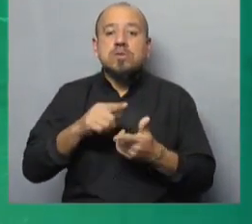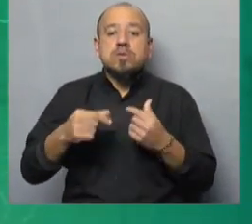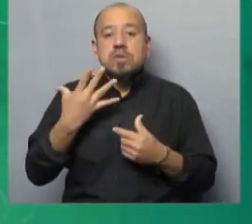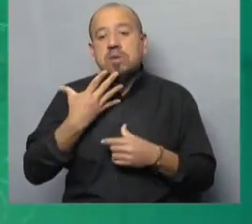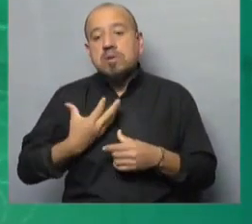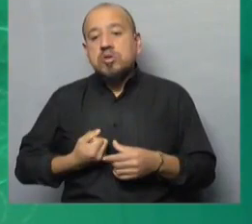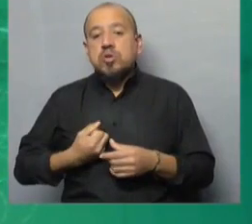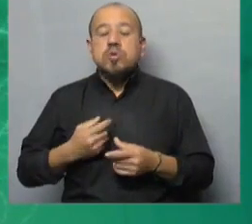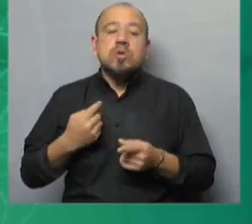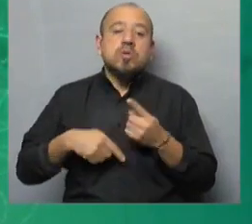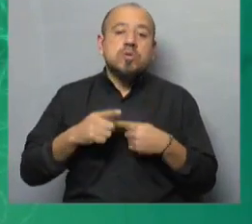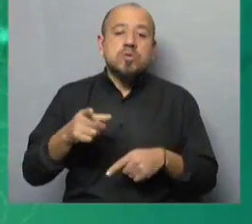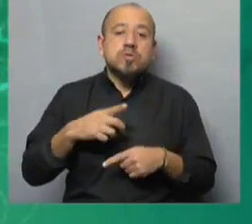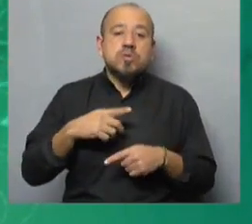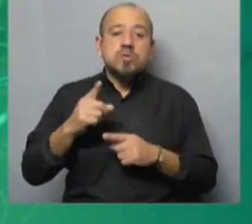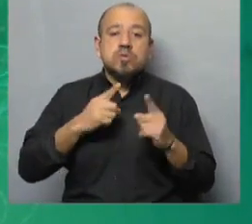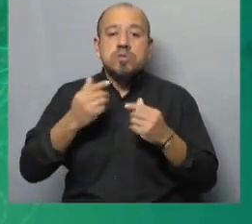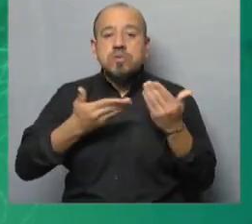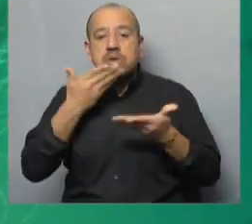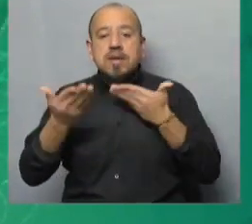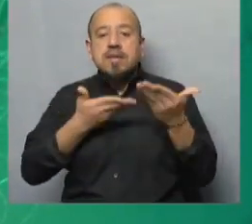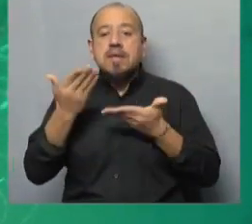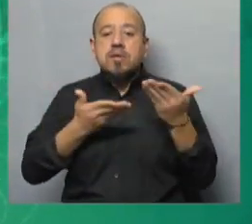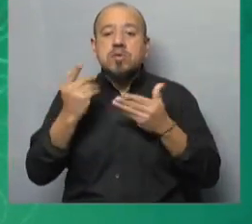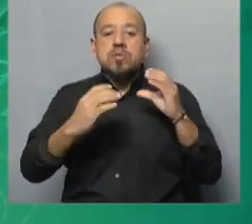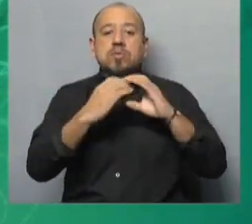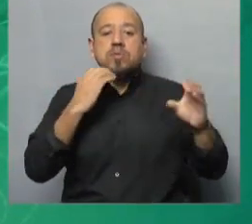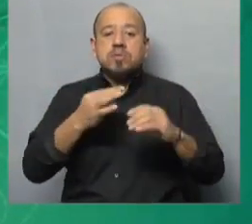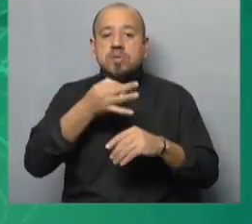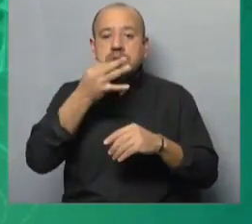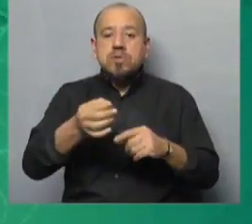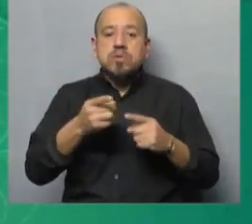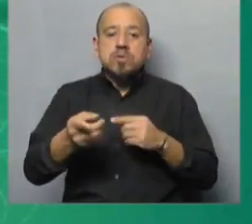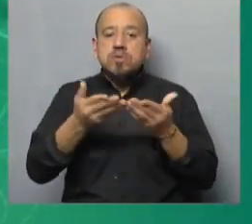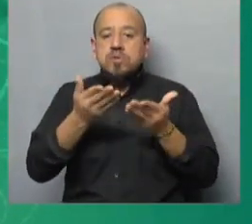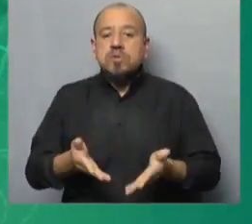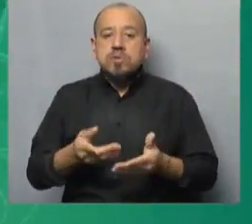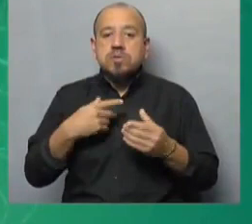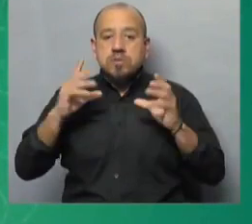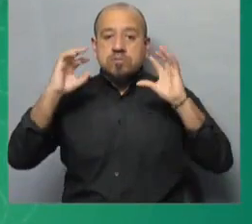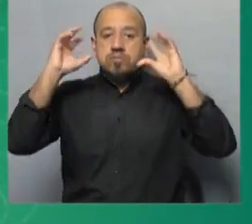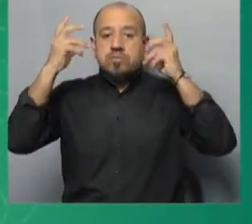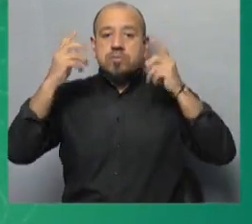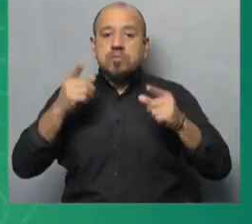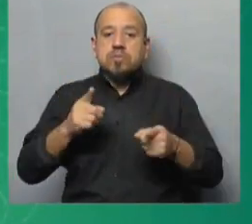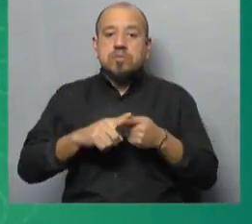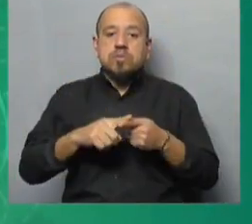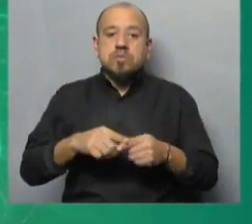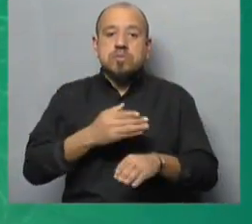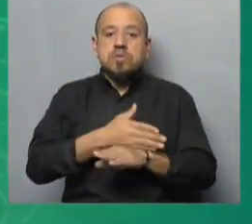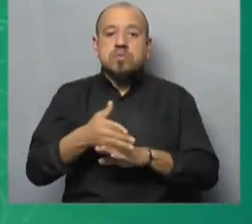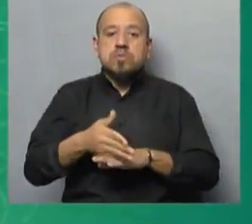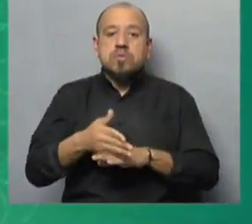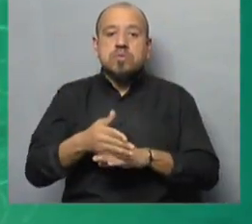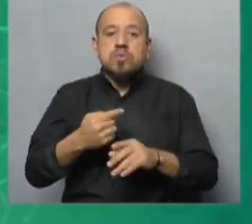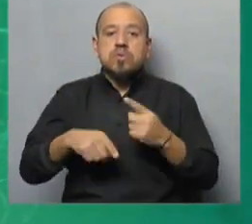según testimonios iba cantando en el ómnibus y cuando le marcaron el comportamiento se alteró luego que lo bajaron el